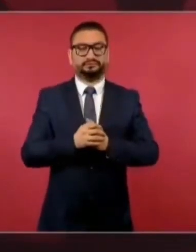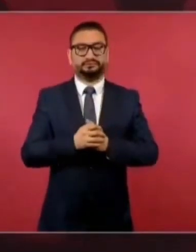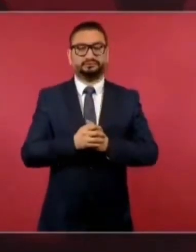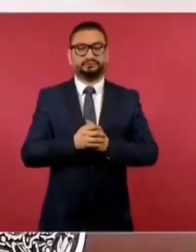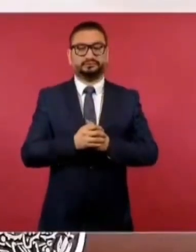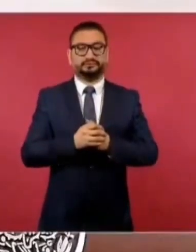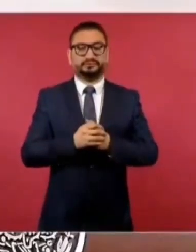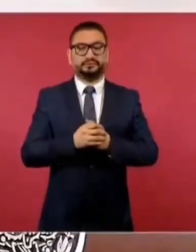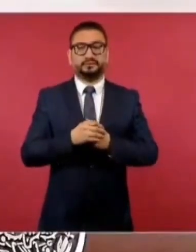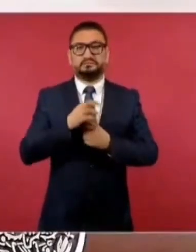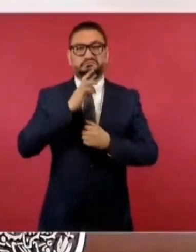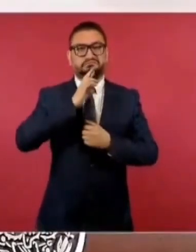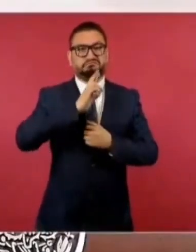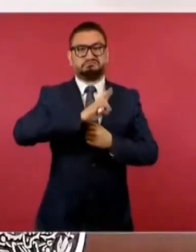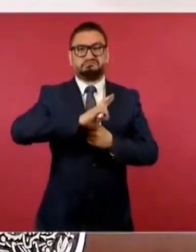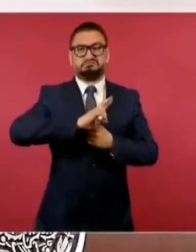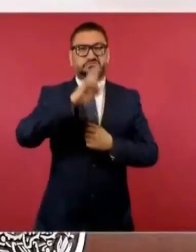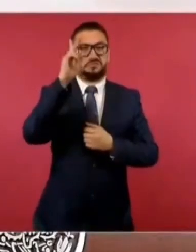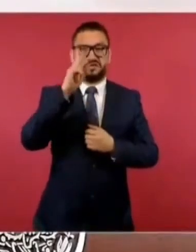el mejor